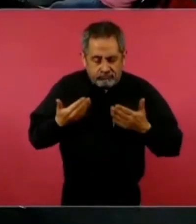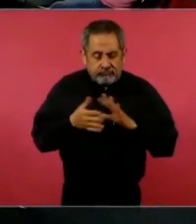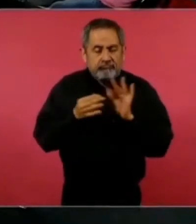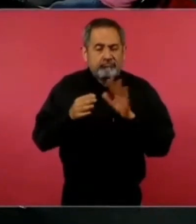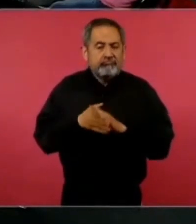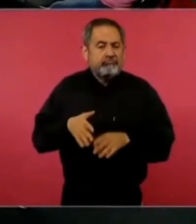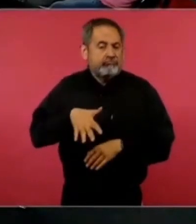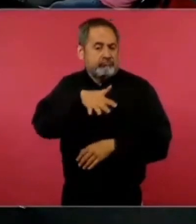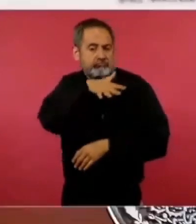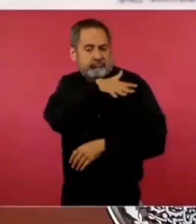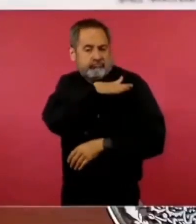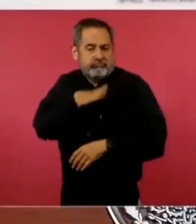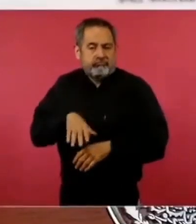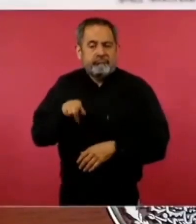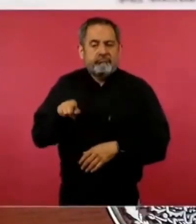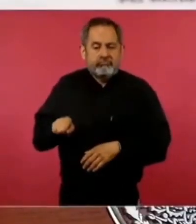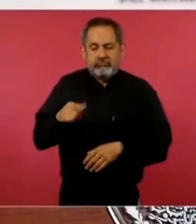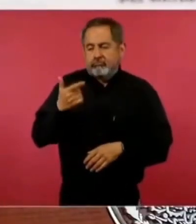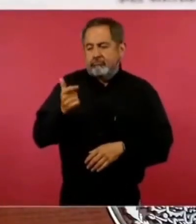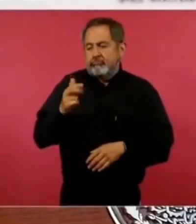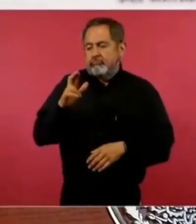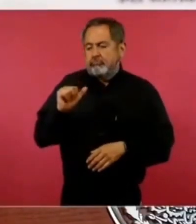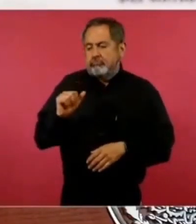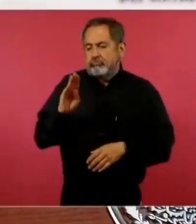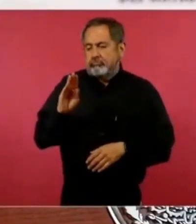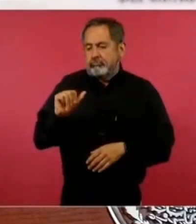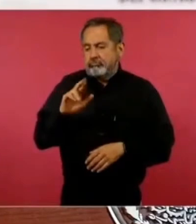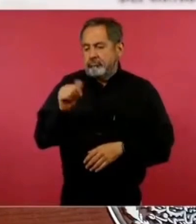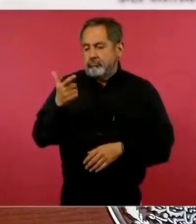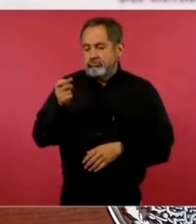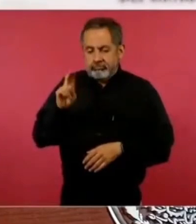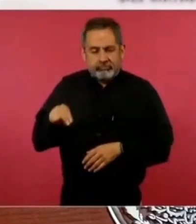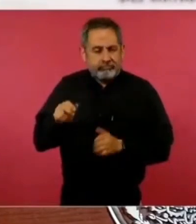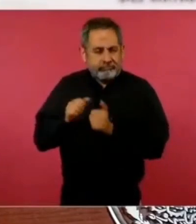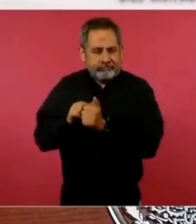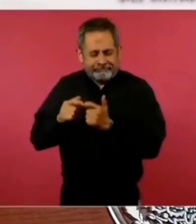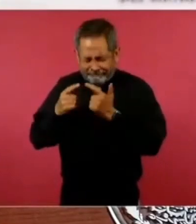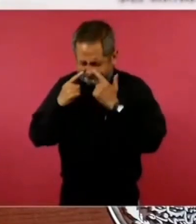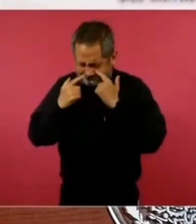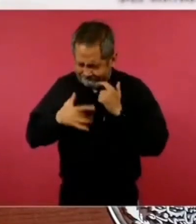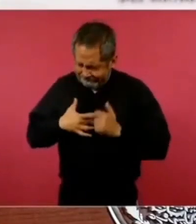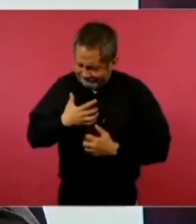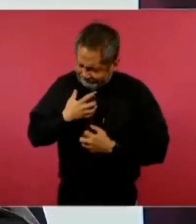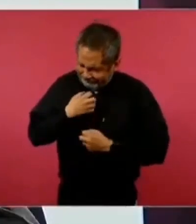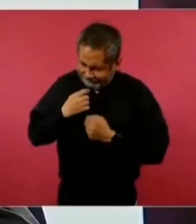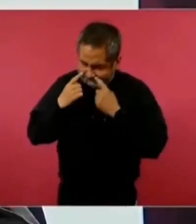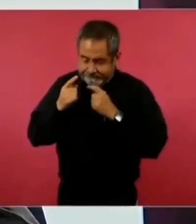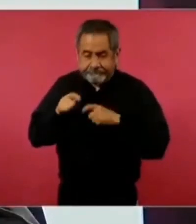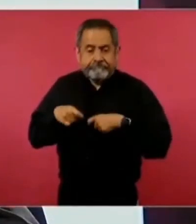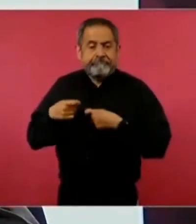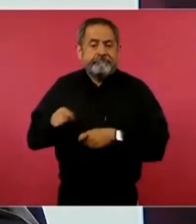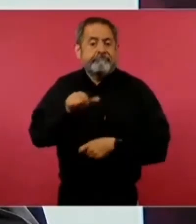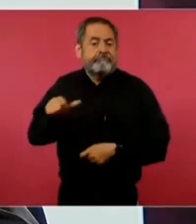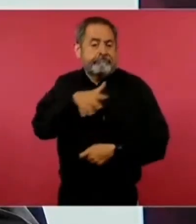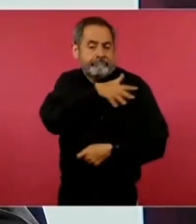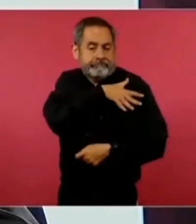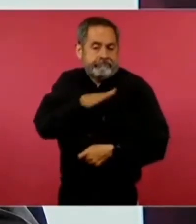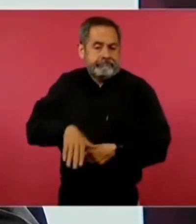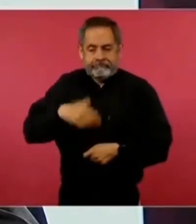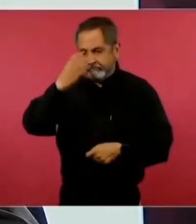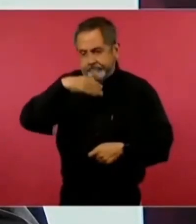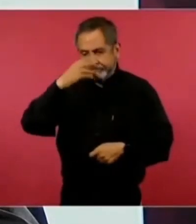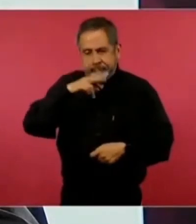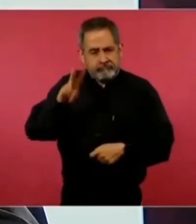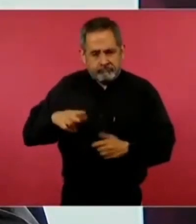general García Barragán, llorando al general Lázaro Cárdenas.